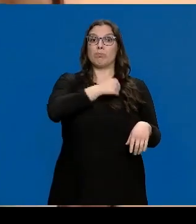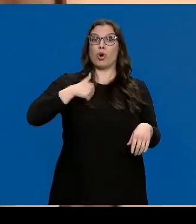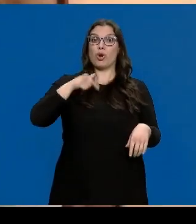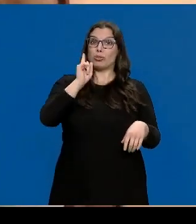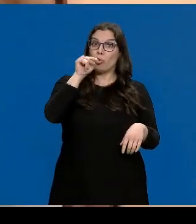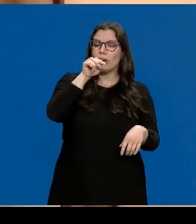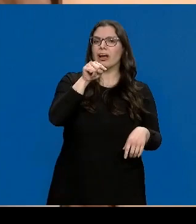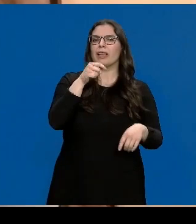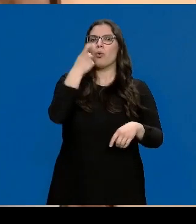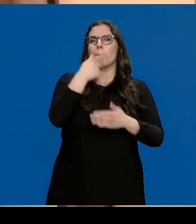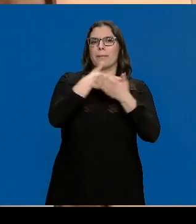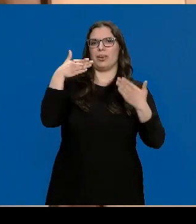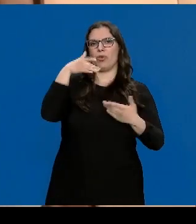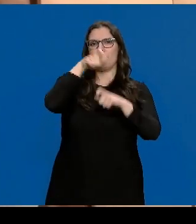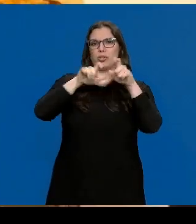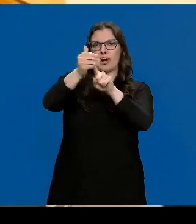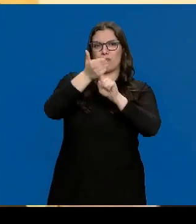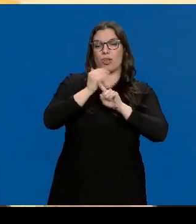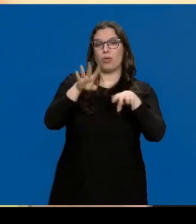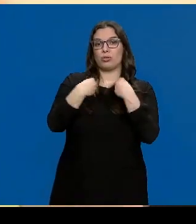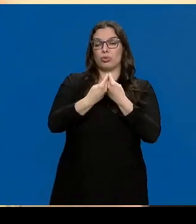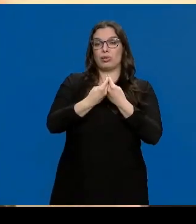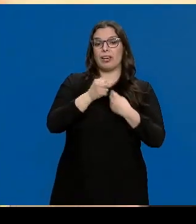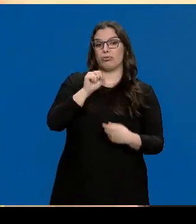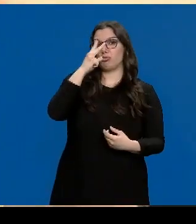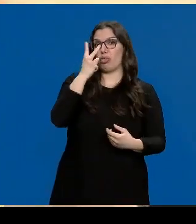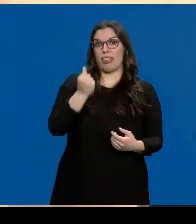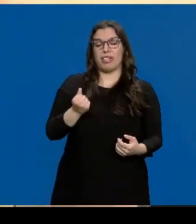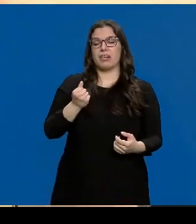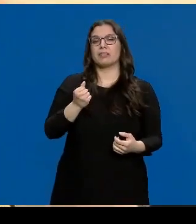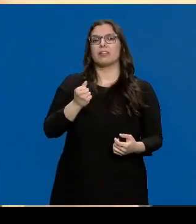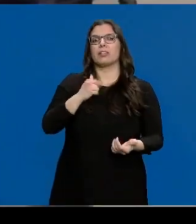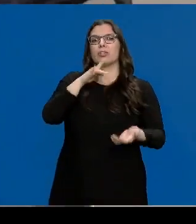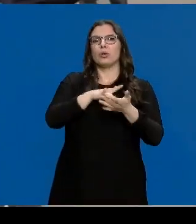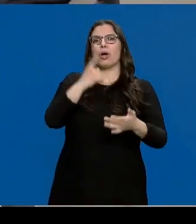más de 1 millón de refugiados. En total, en 12 días hay